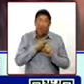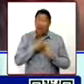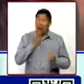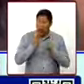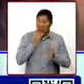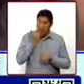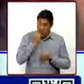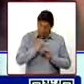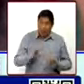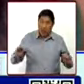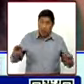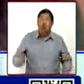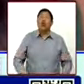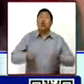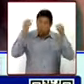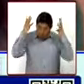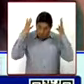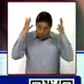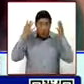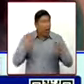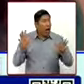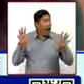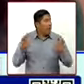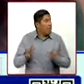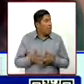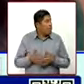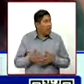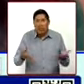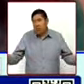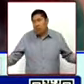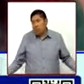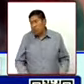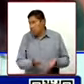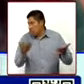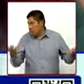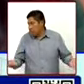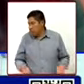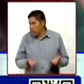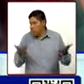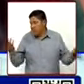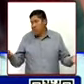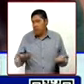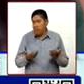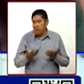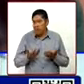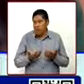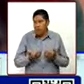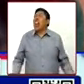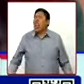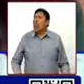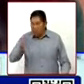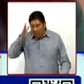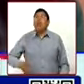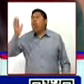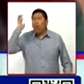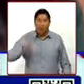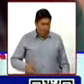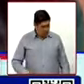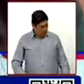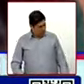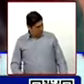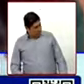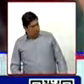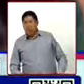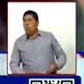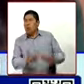menores de edad muchos de ellos incluso ya tienen una qué te digo eh le levantan la voz a un papá indicándole es